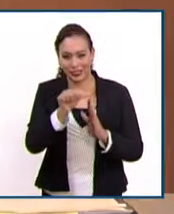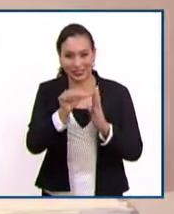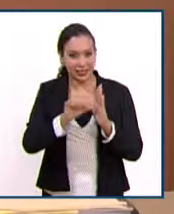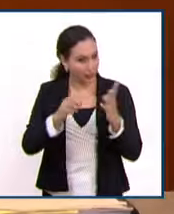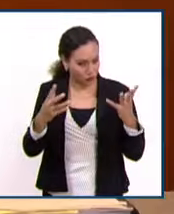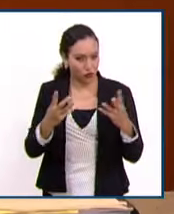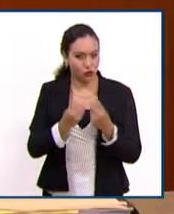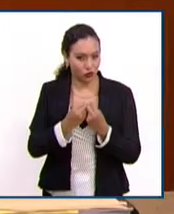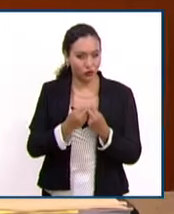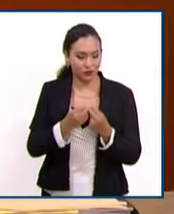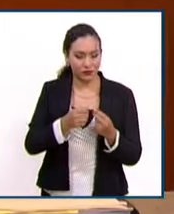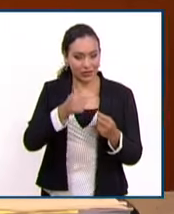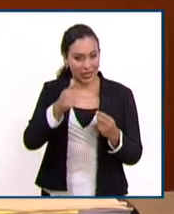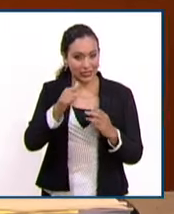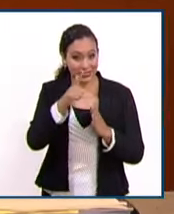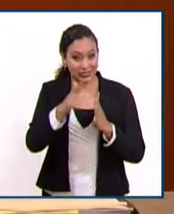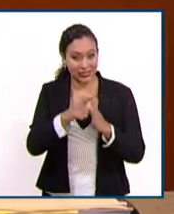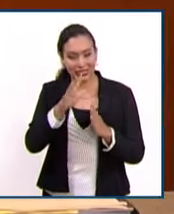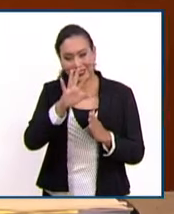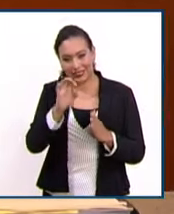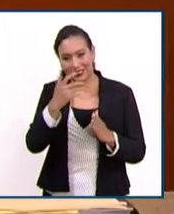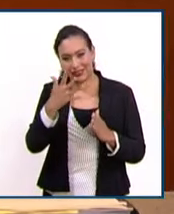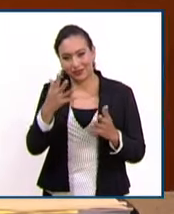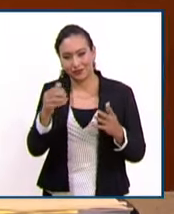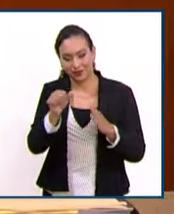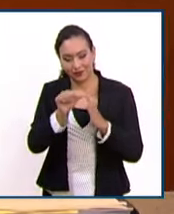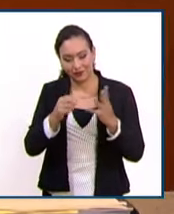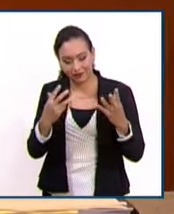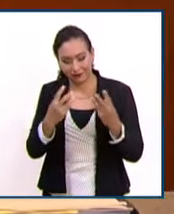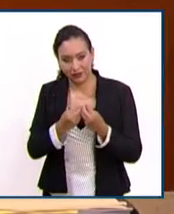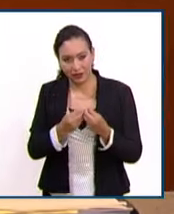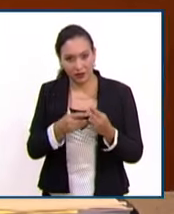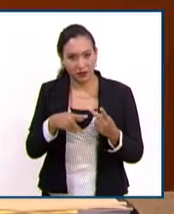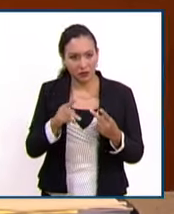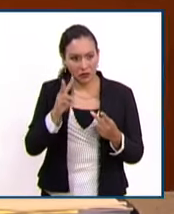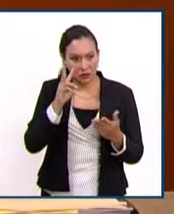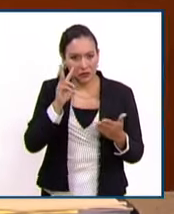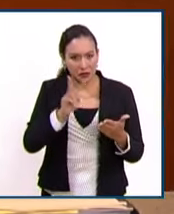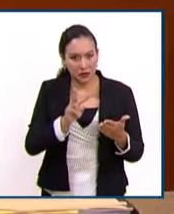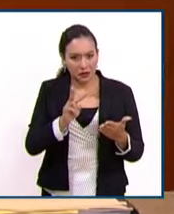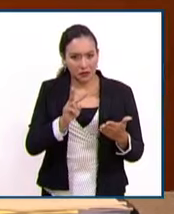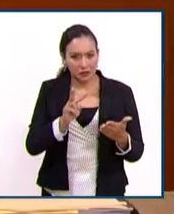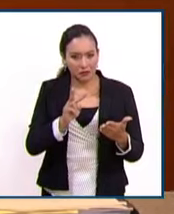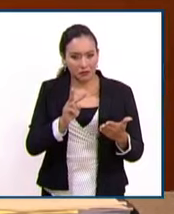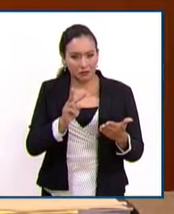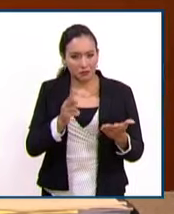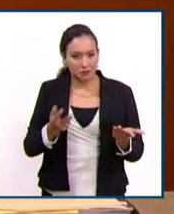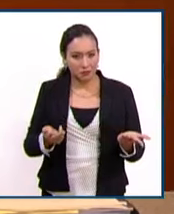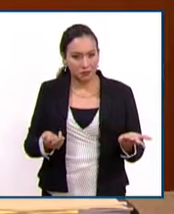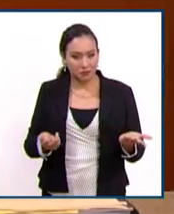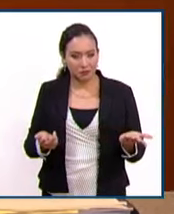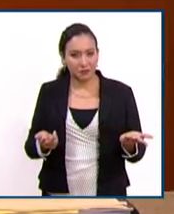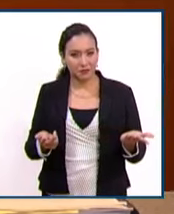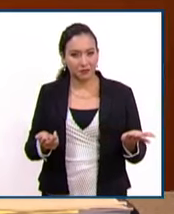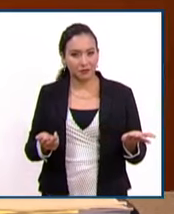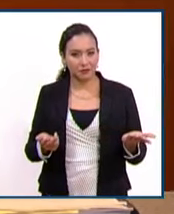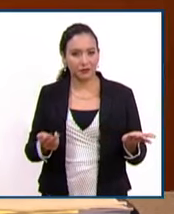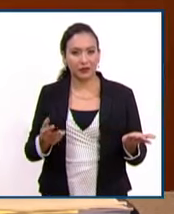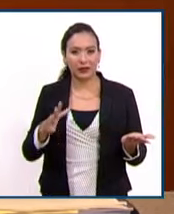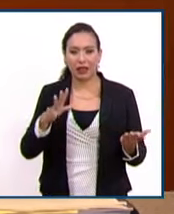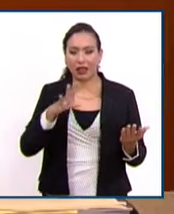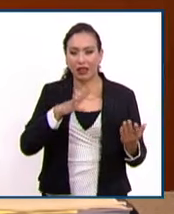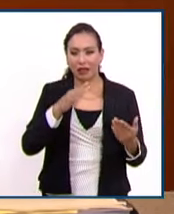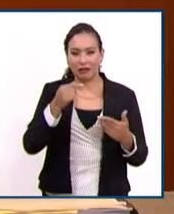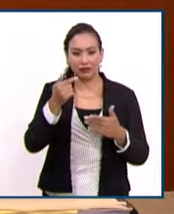conjunto. Para mí es un asunto, digo, relativamente claro. Hay una dispensa